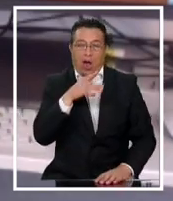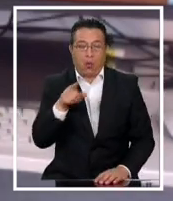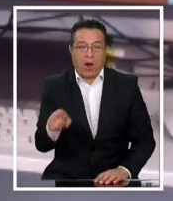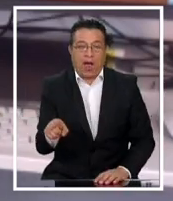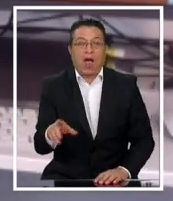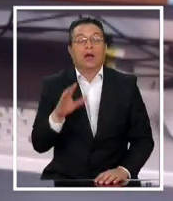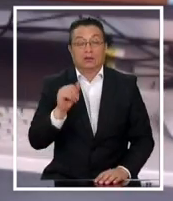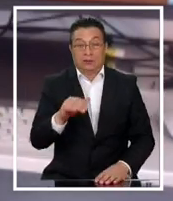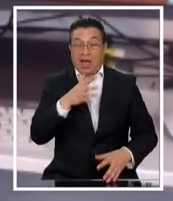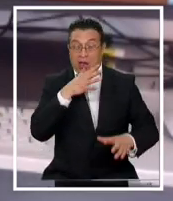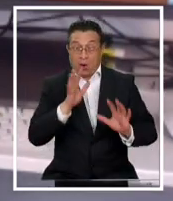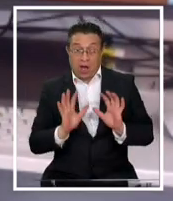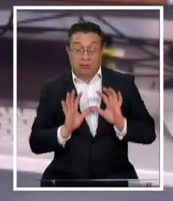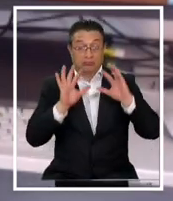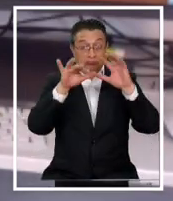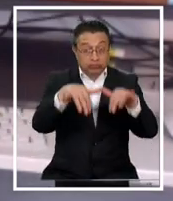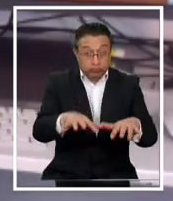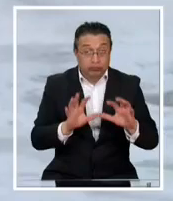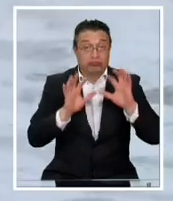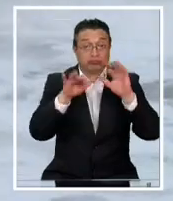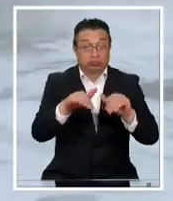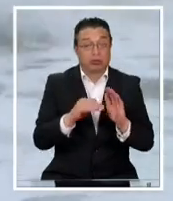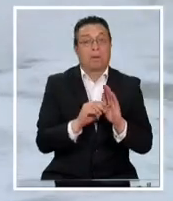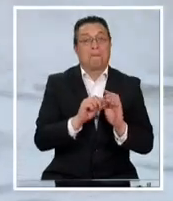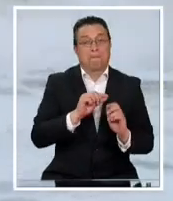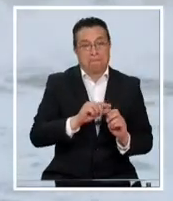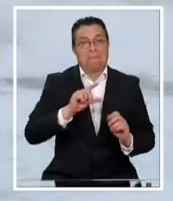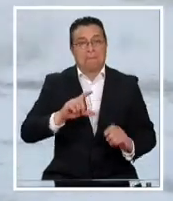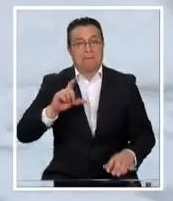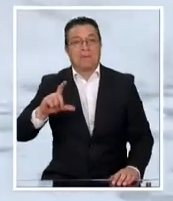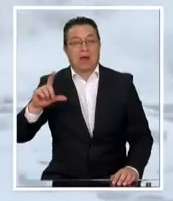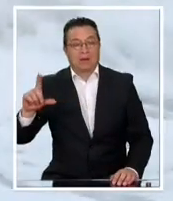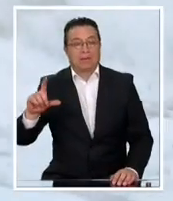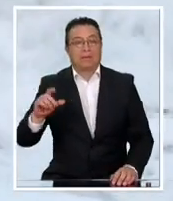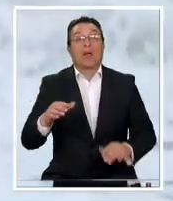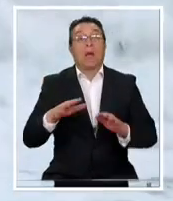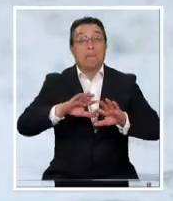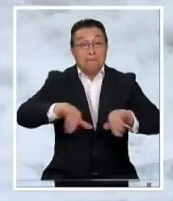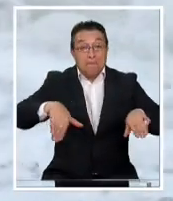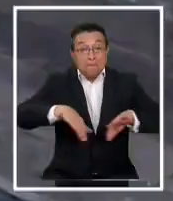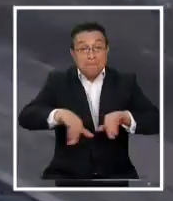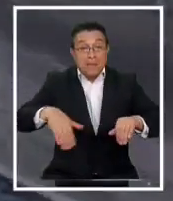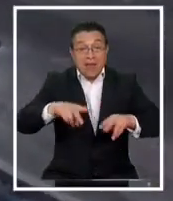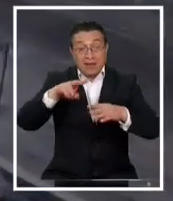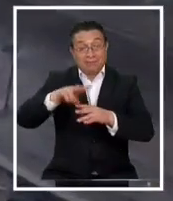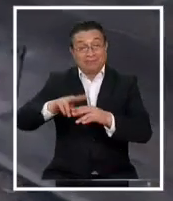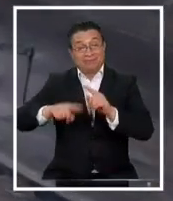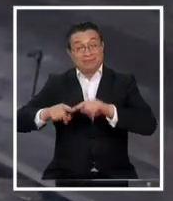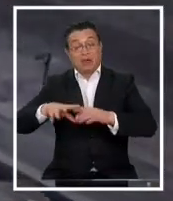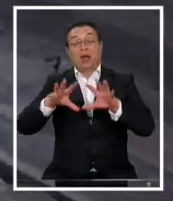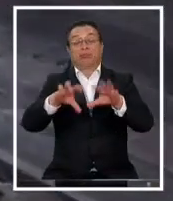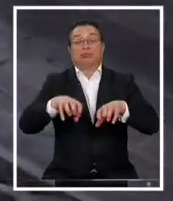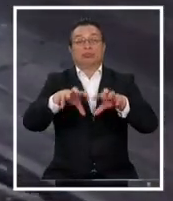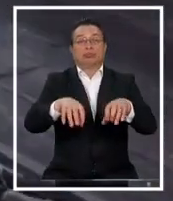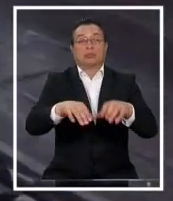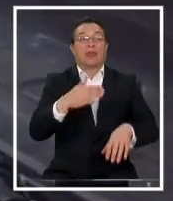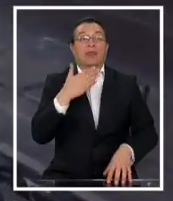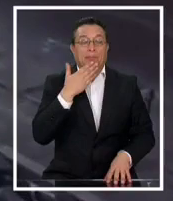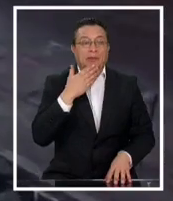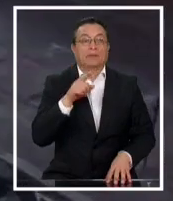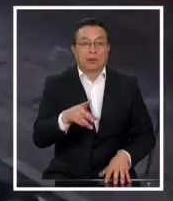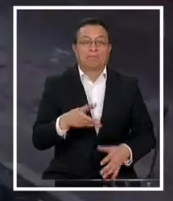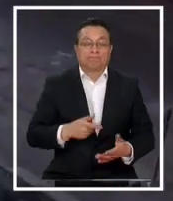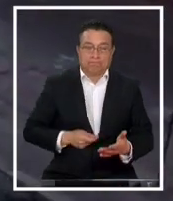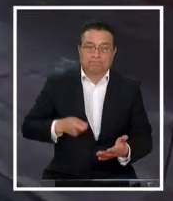tanto marejadas va al alza. Igual que la erosión de playas y la necesidad, por ende, de invertir cada